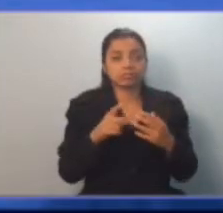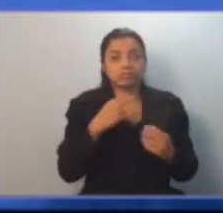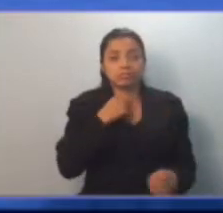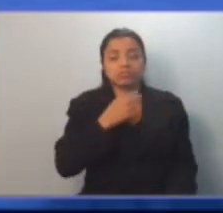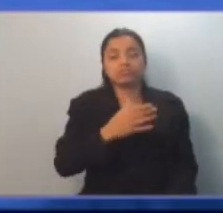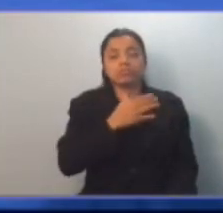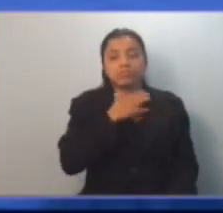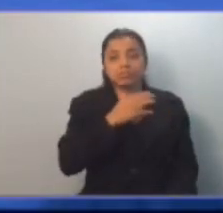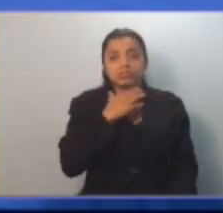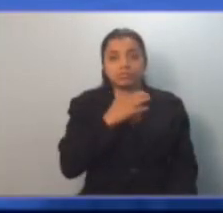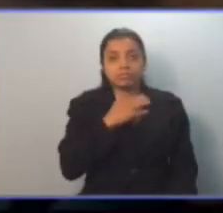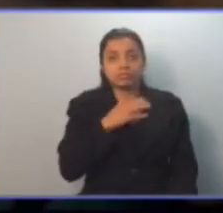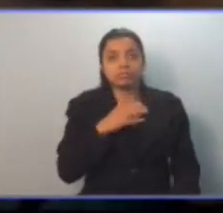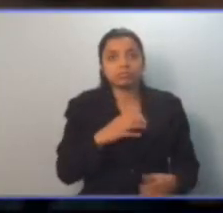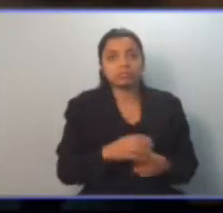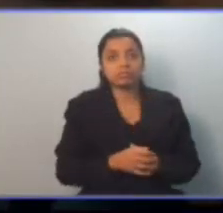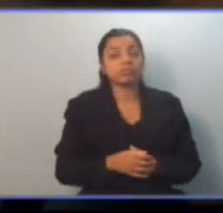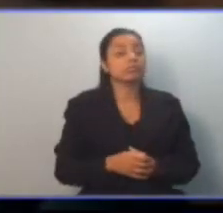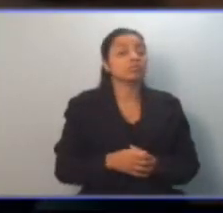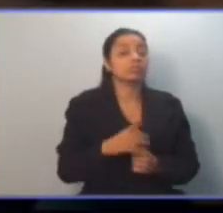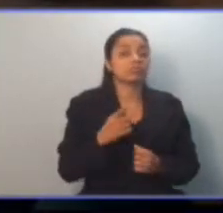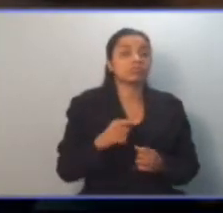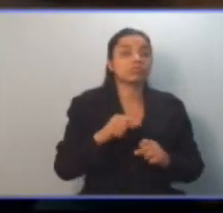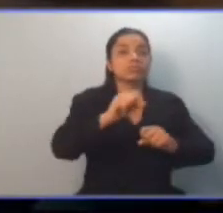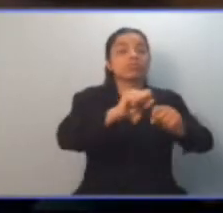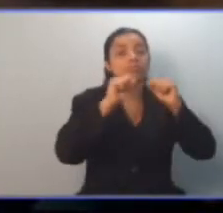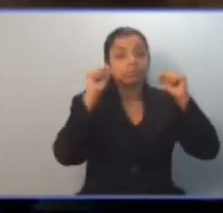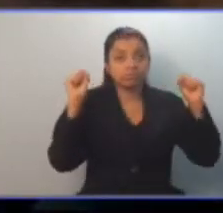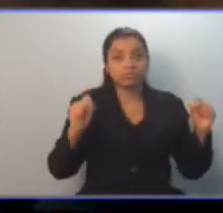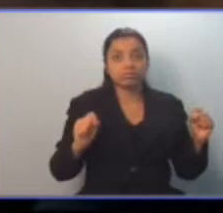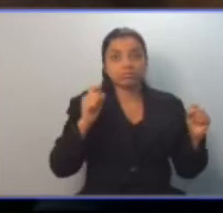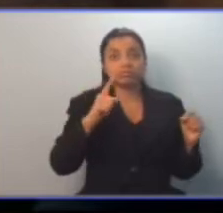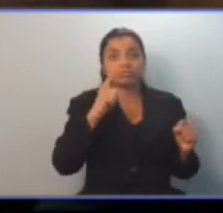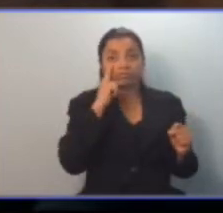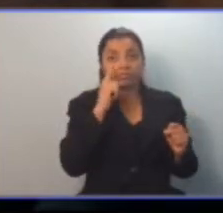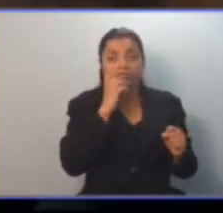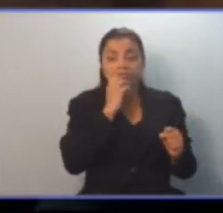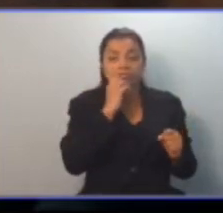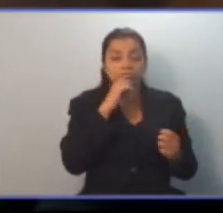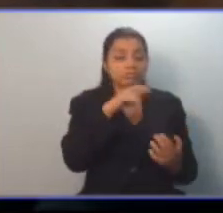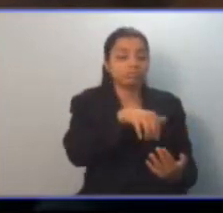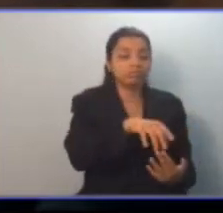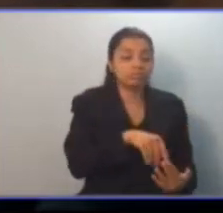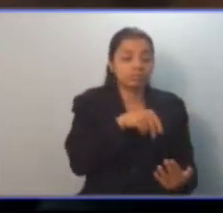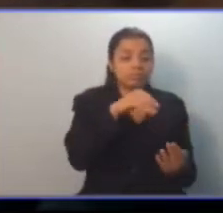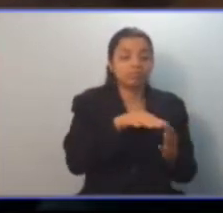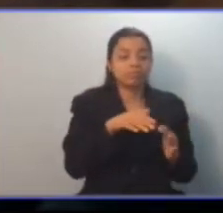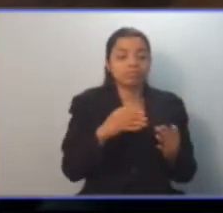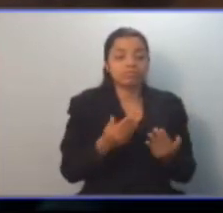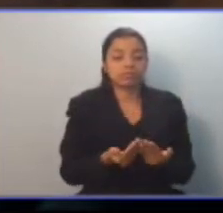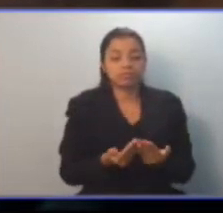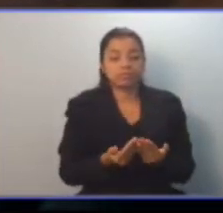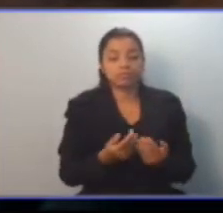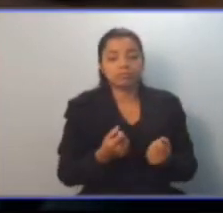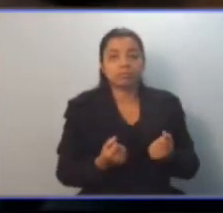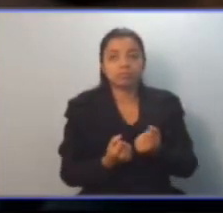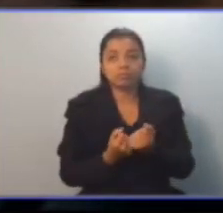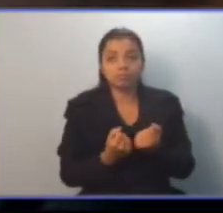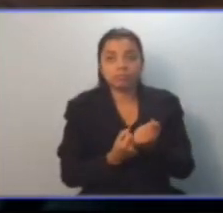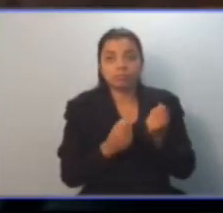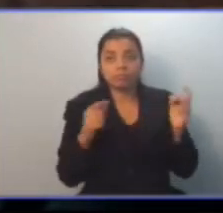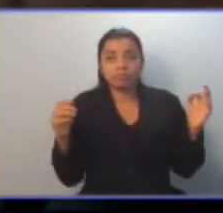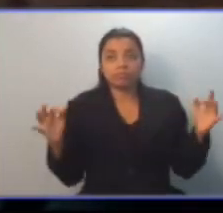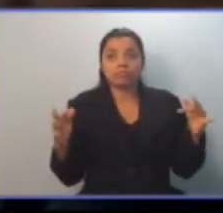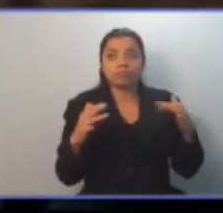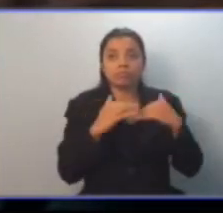que otros. Se haría un sistema de custodia de expedientes, se tendría un sistema de apoyo de audiencias